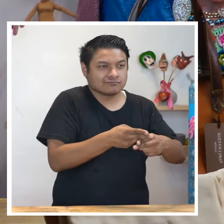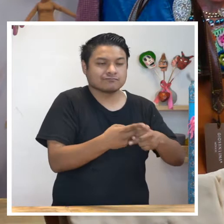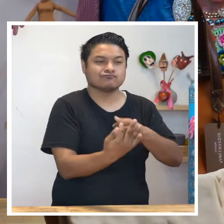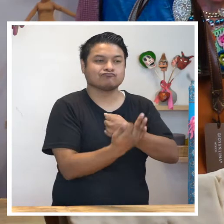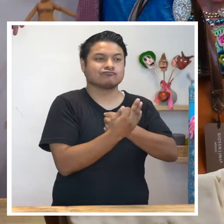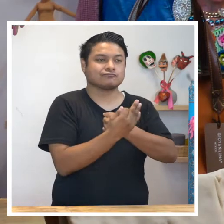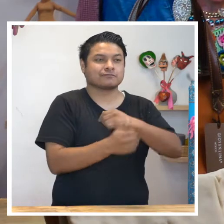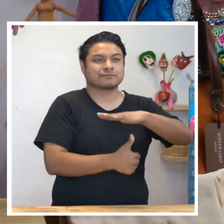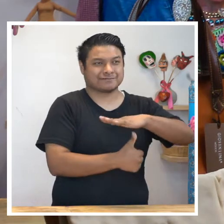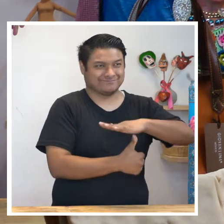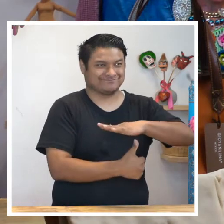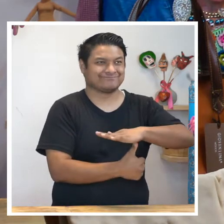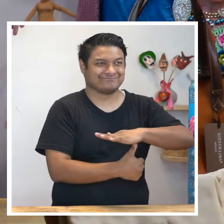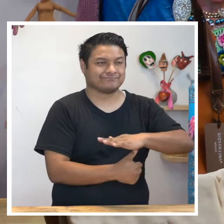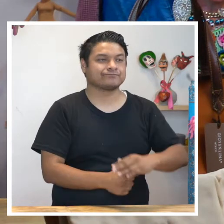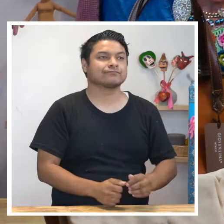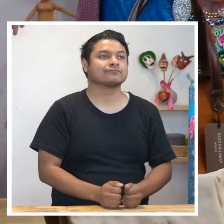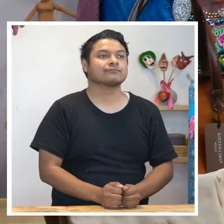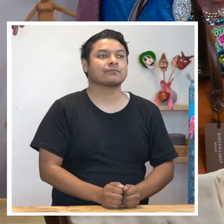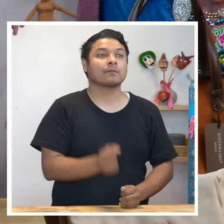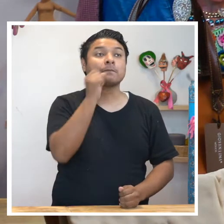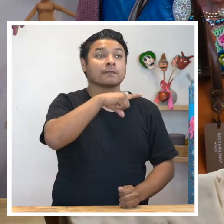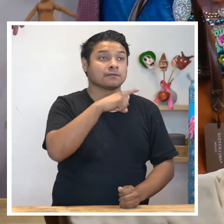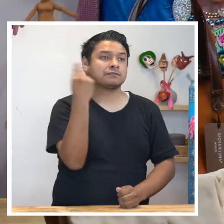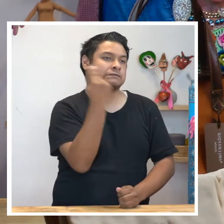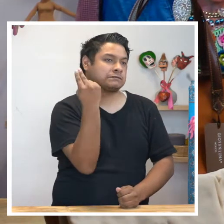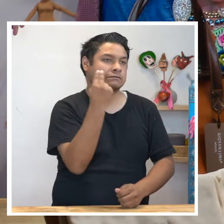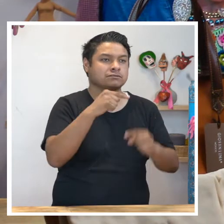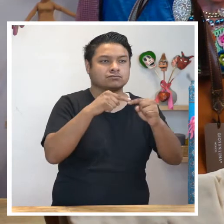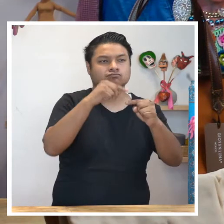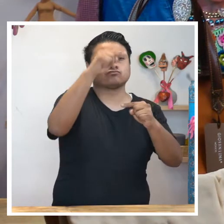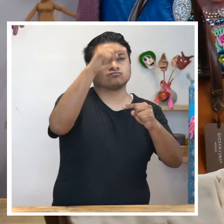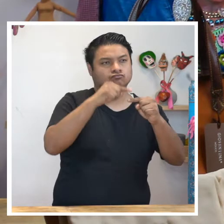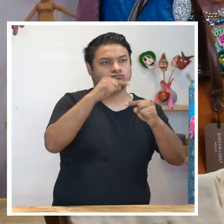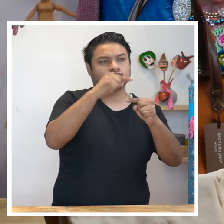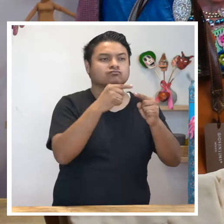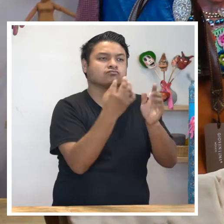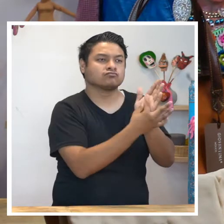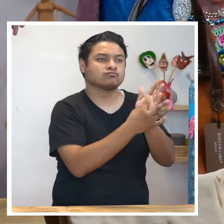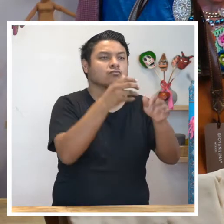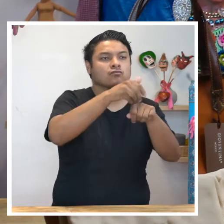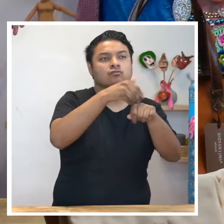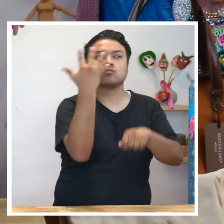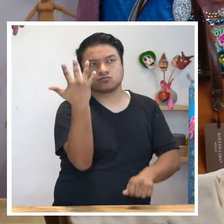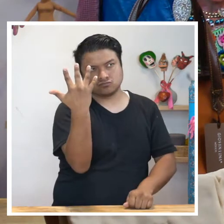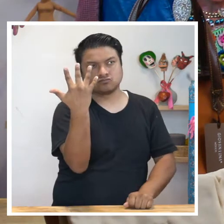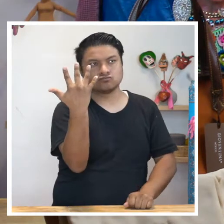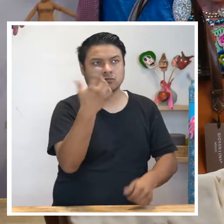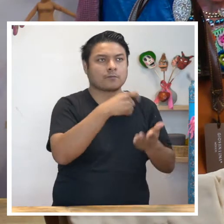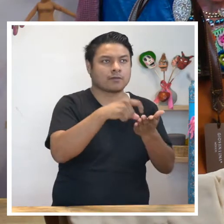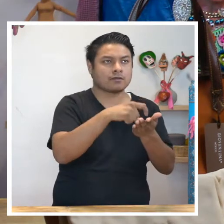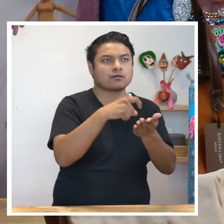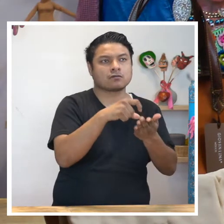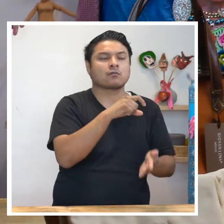cualquier talabartería, las podemos encontrar, o donde encuentren que